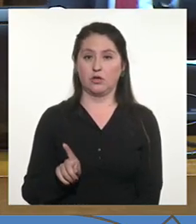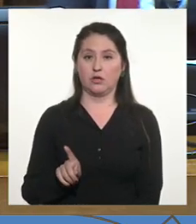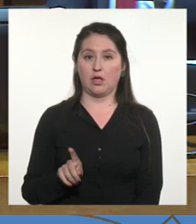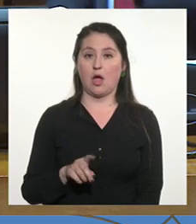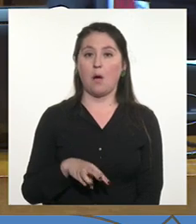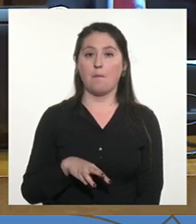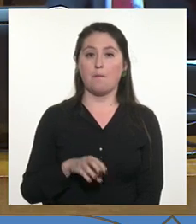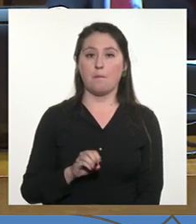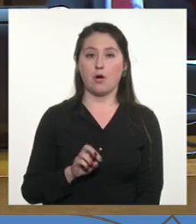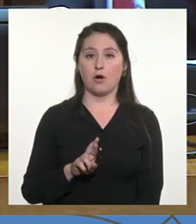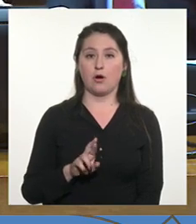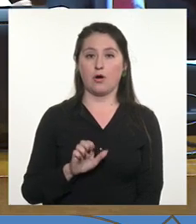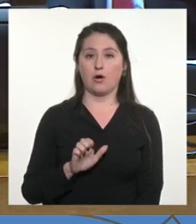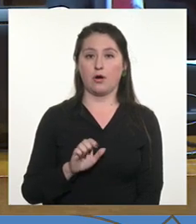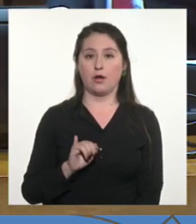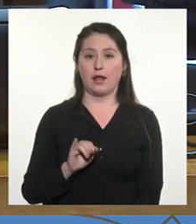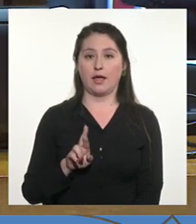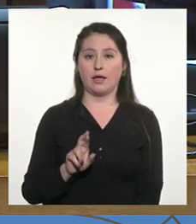moreira